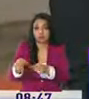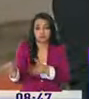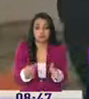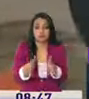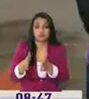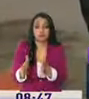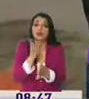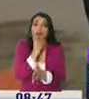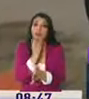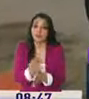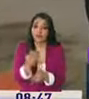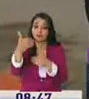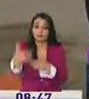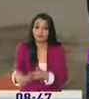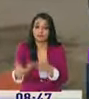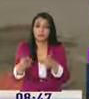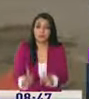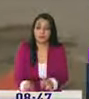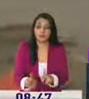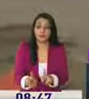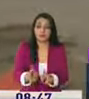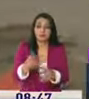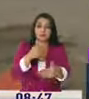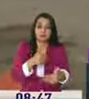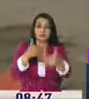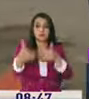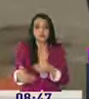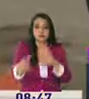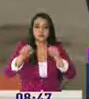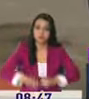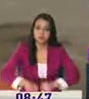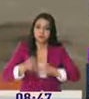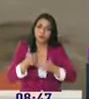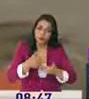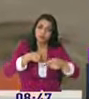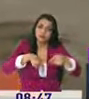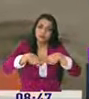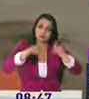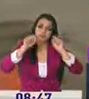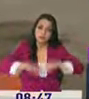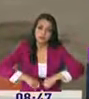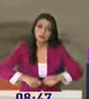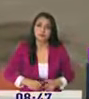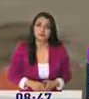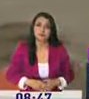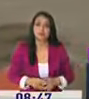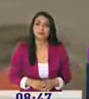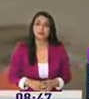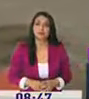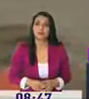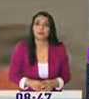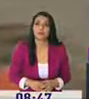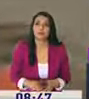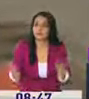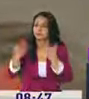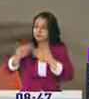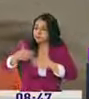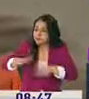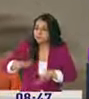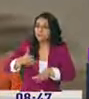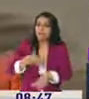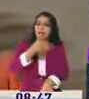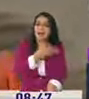en sentido oriente-occidente y 1 en sentido occidente-oriente para procurar darle la movilidad necesaria mientras duren estos cierres. Julio, antes de concluir una